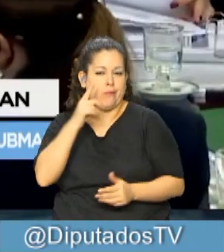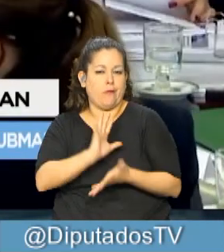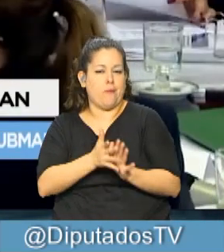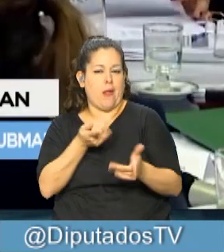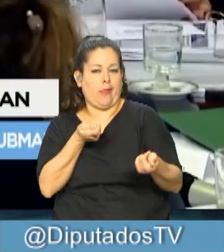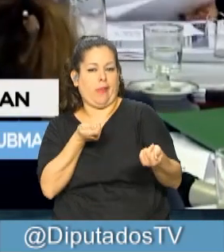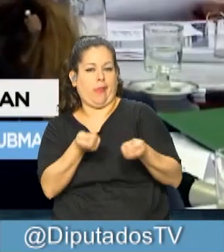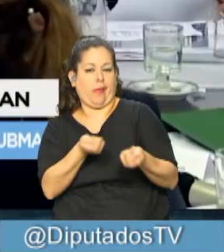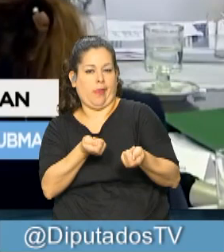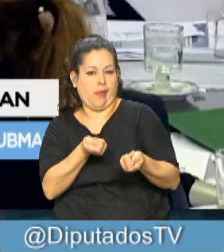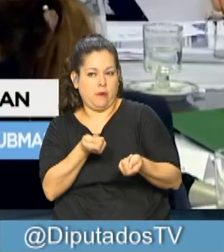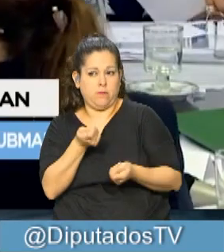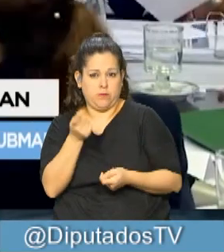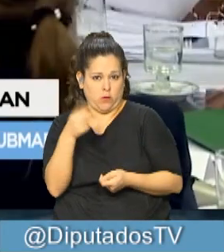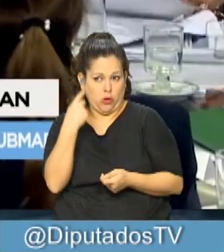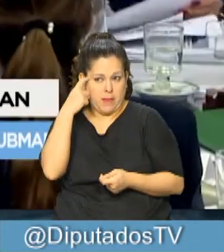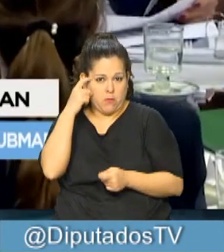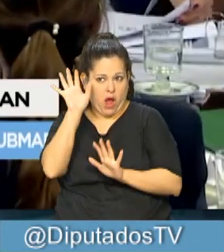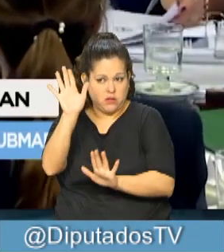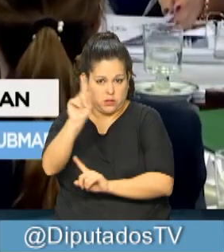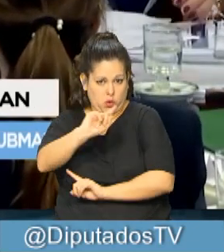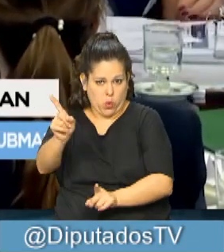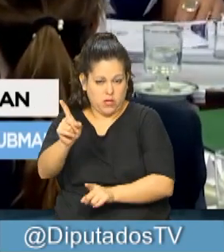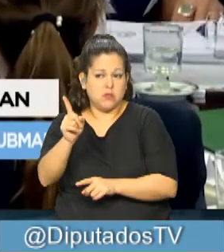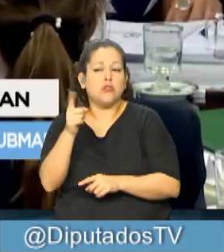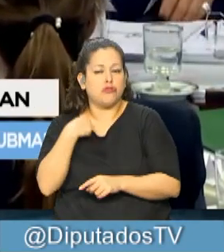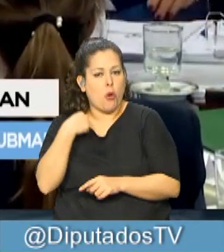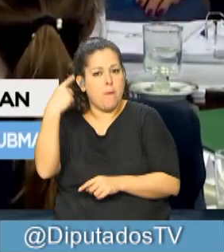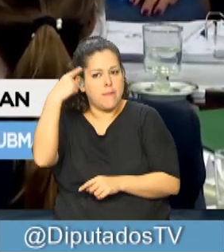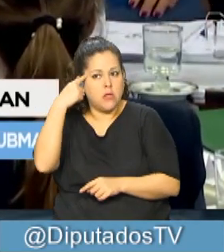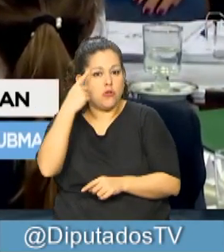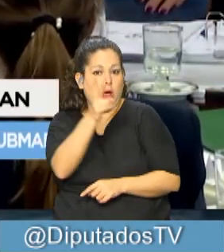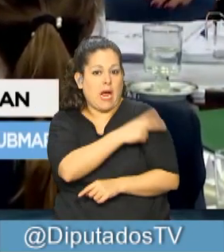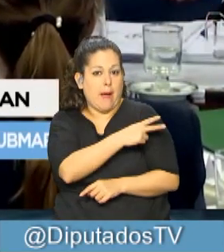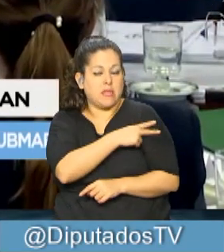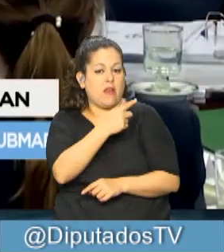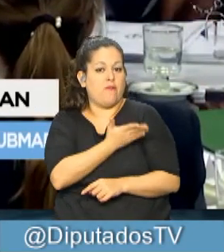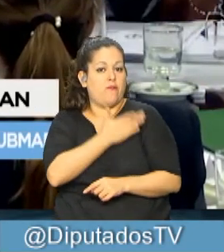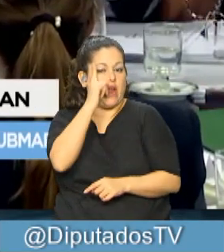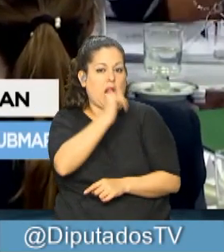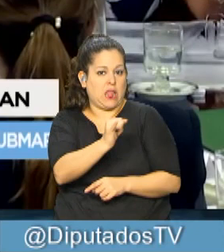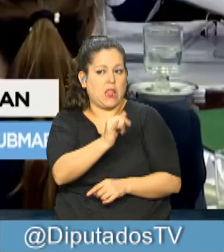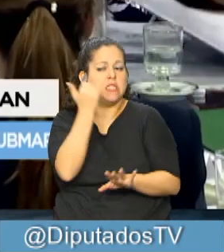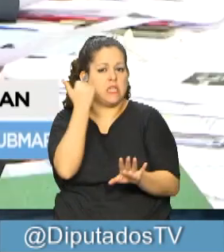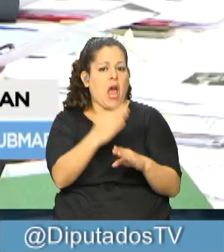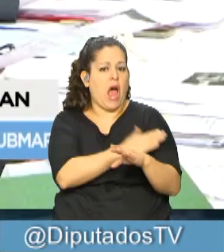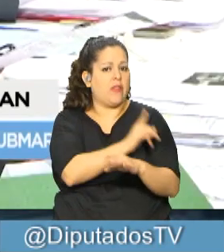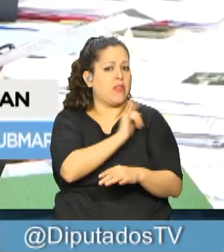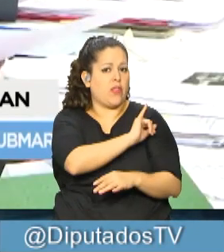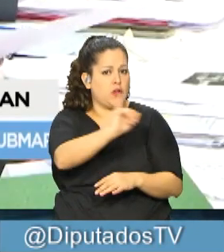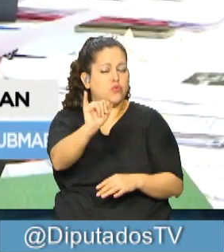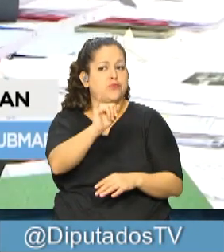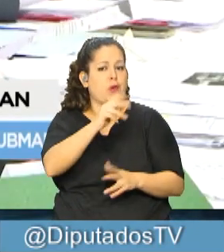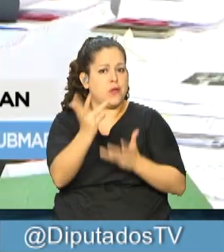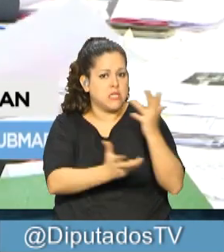no es así, que se le exigió al capitán Fernández, habiendo denunciado un principio de incendio